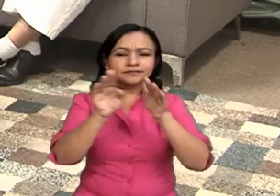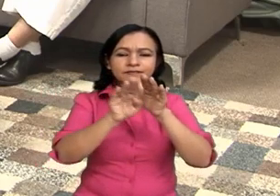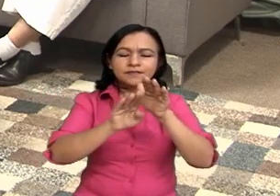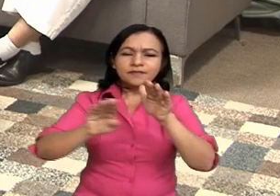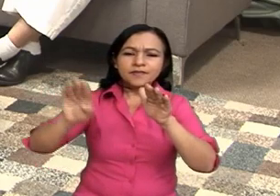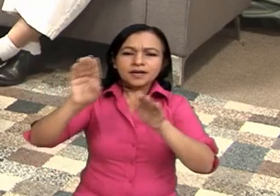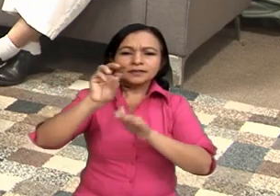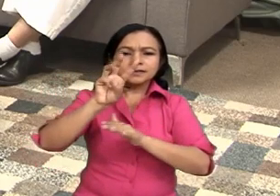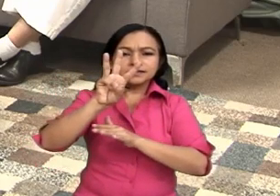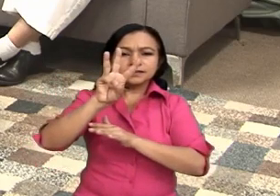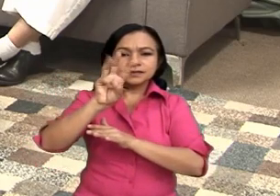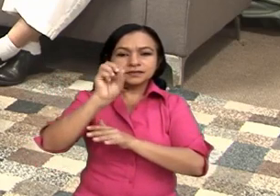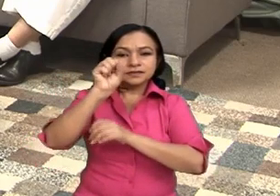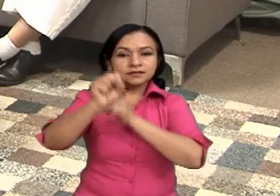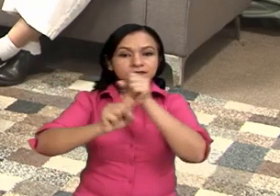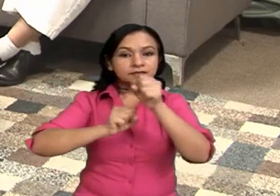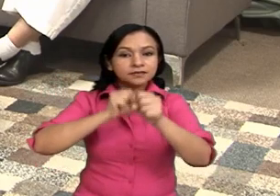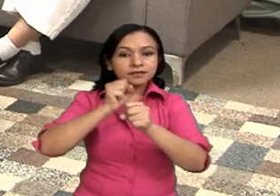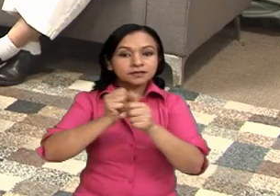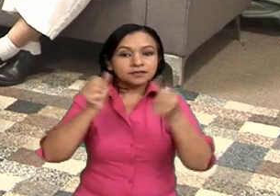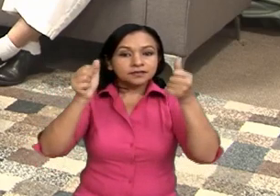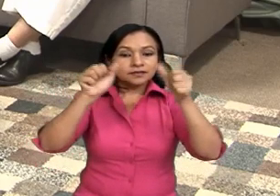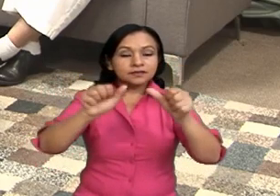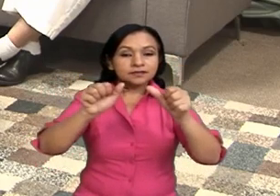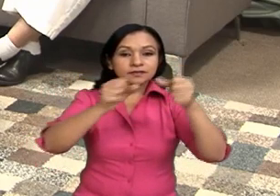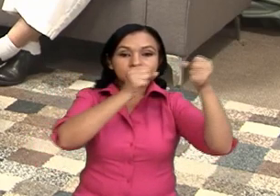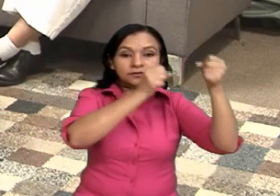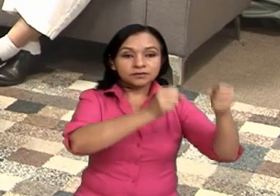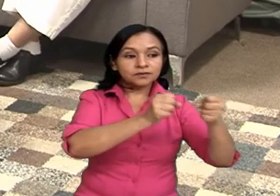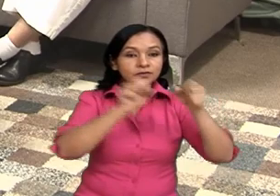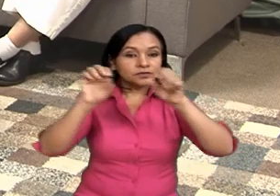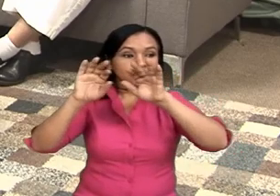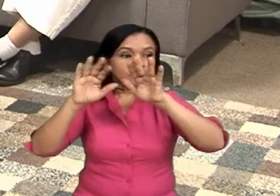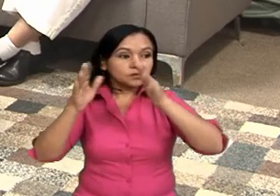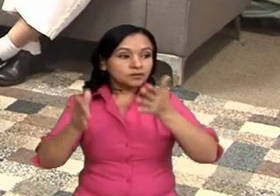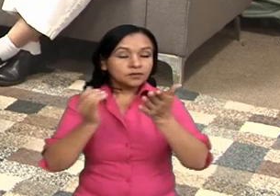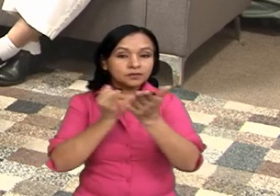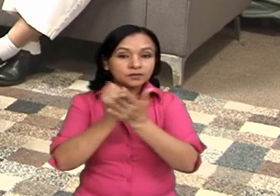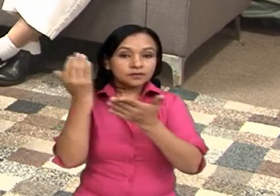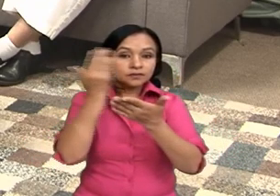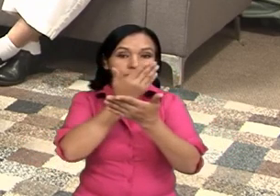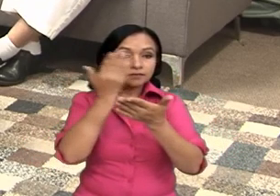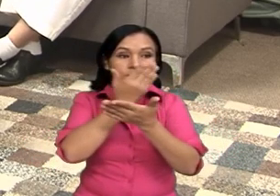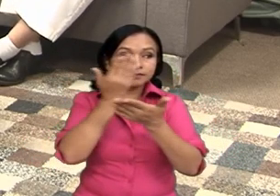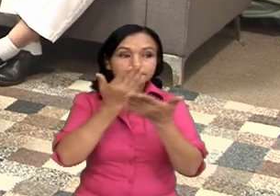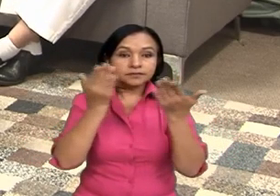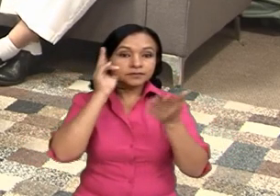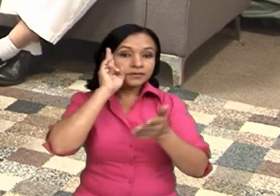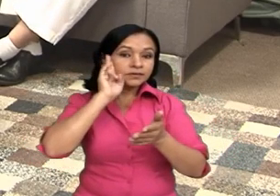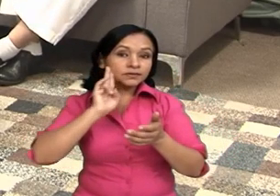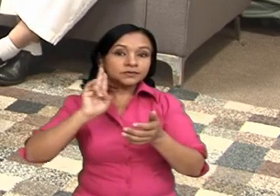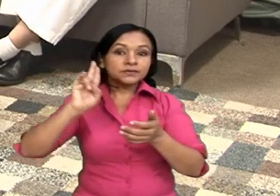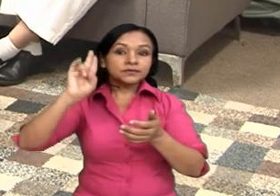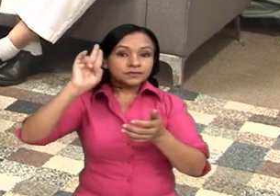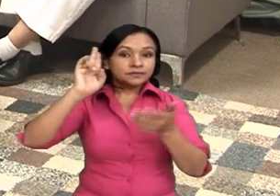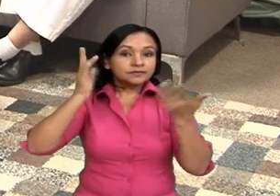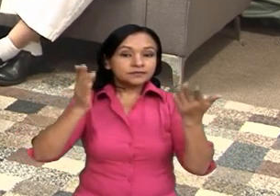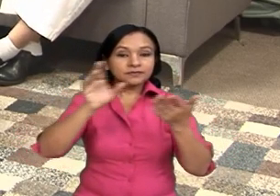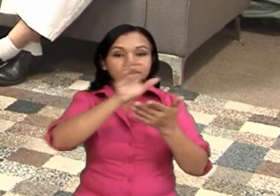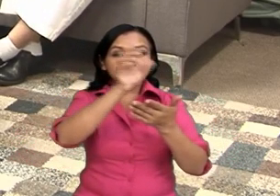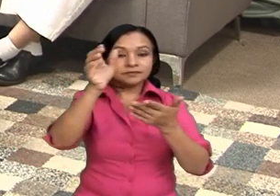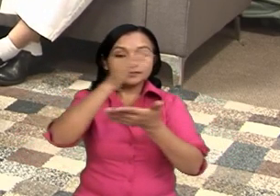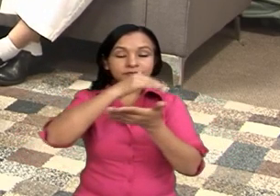30 años en que se empieza a hablar del establecimiento de los roles de género como parte de los análisis de estudio en casas, en las universidades y en otros